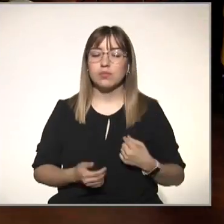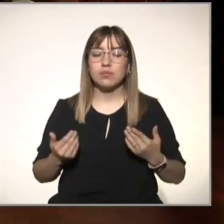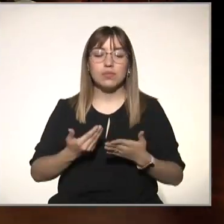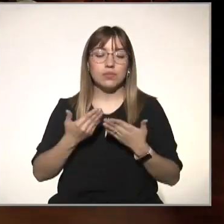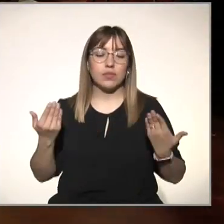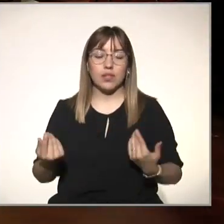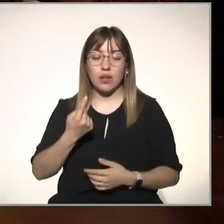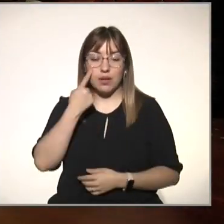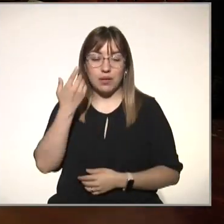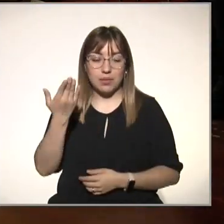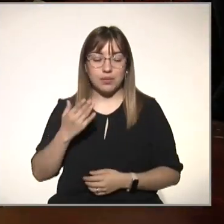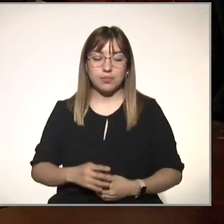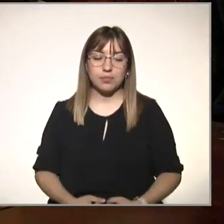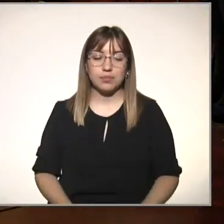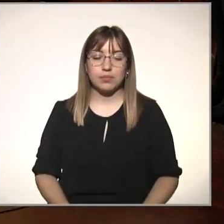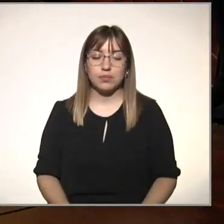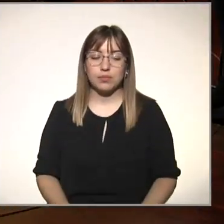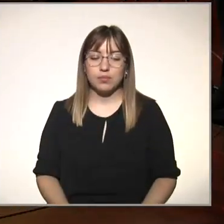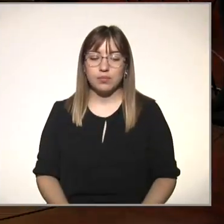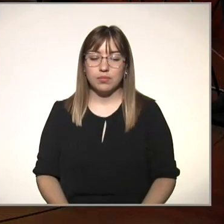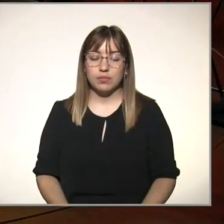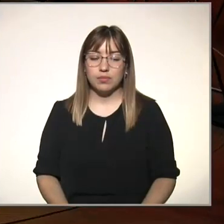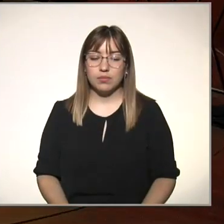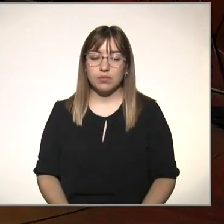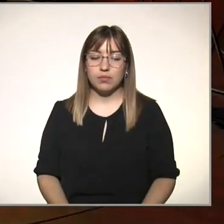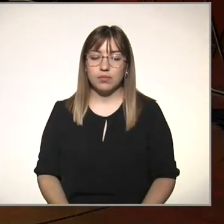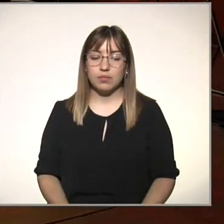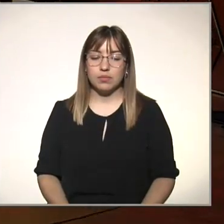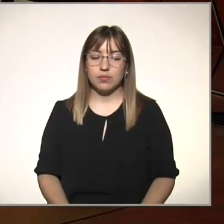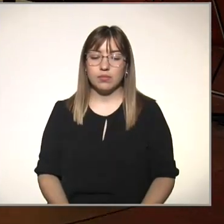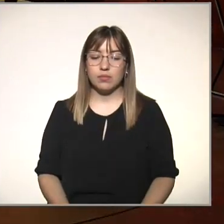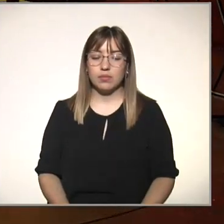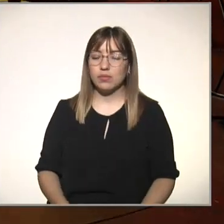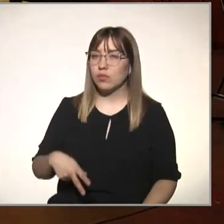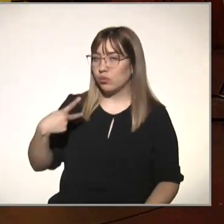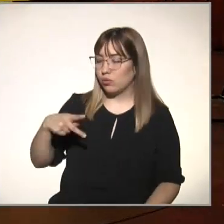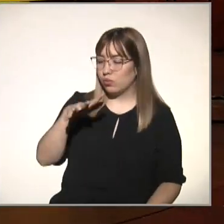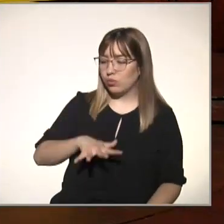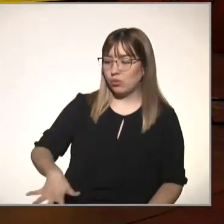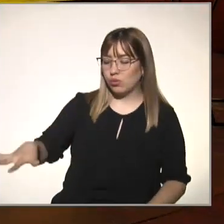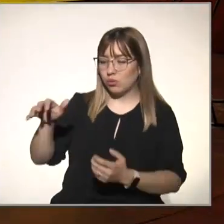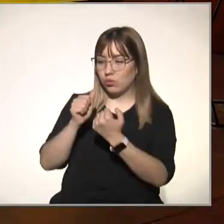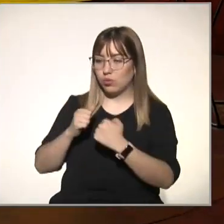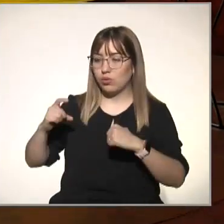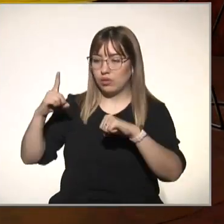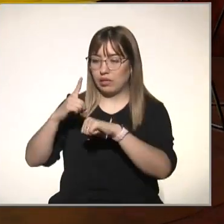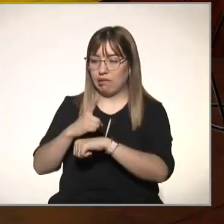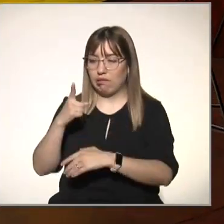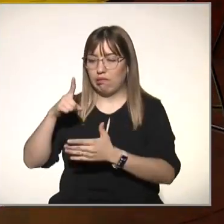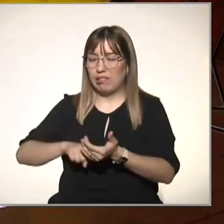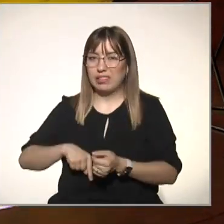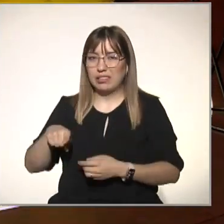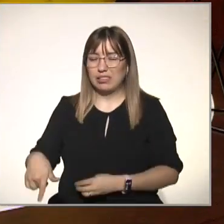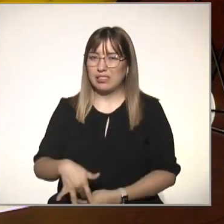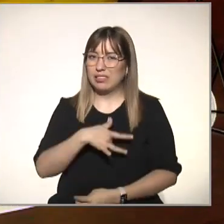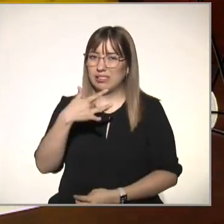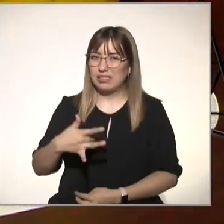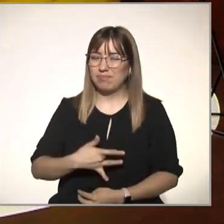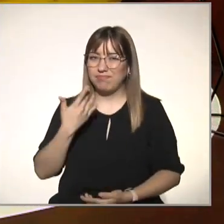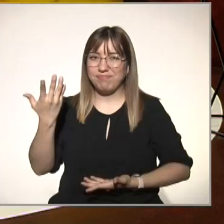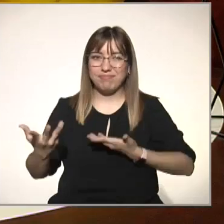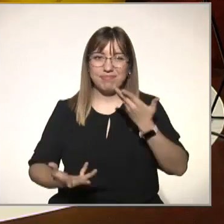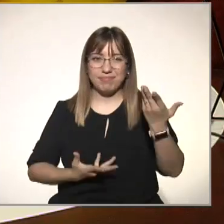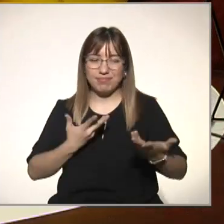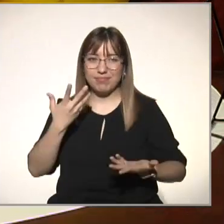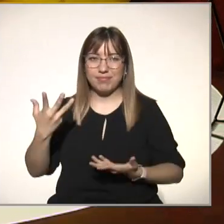dice per se, pero podemos ver que debido a la sociedad en la que vive, ella encuentra como algo que le causa conflicto, el que le